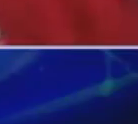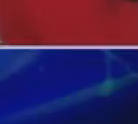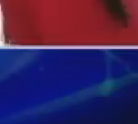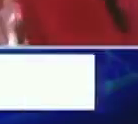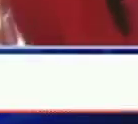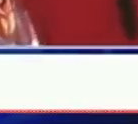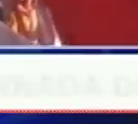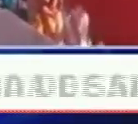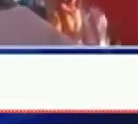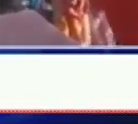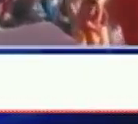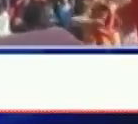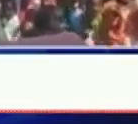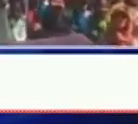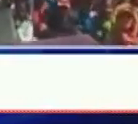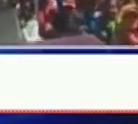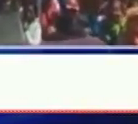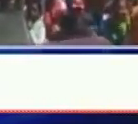sí